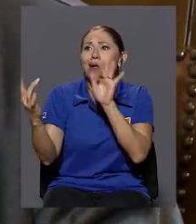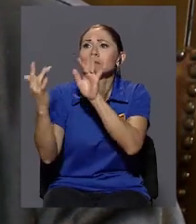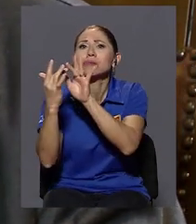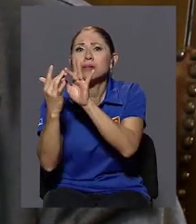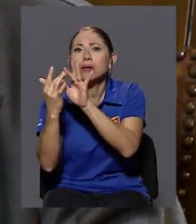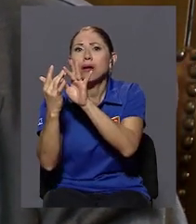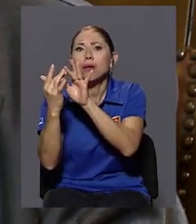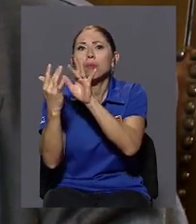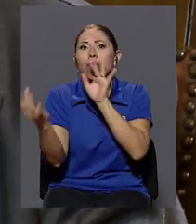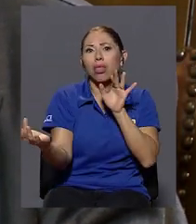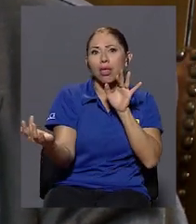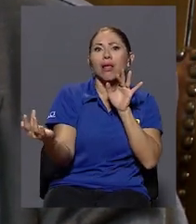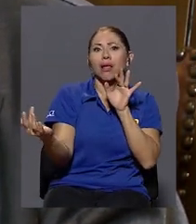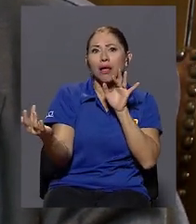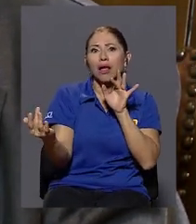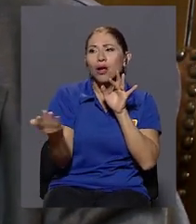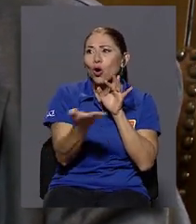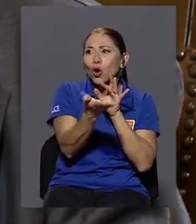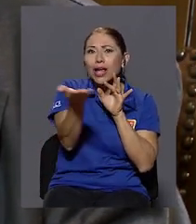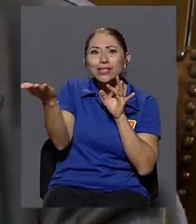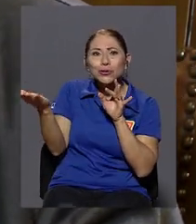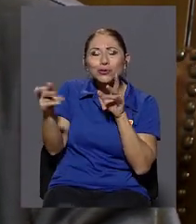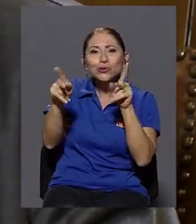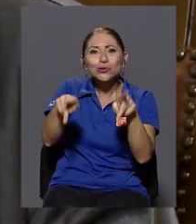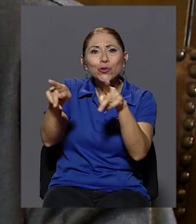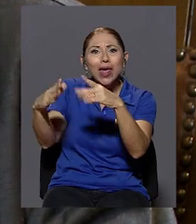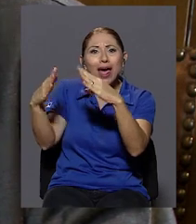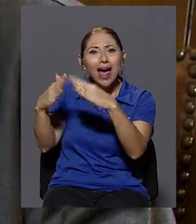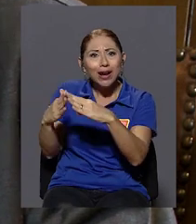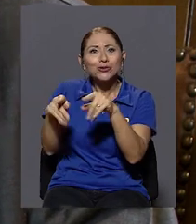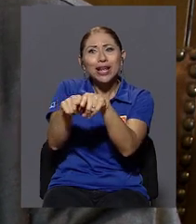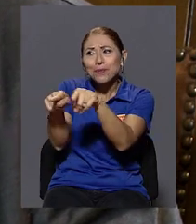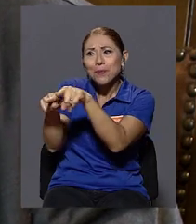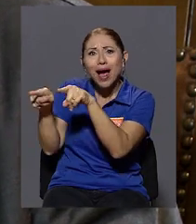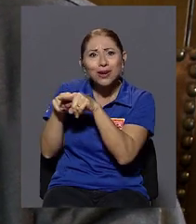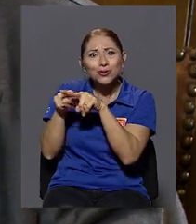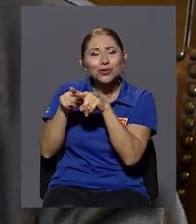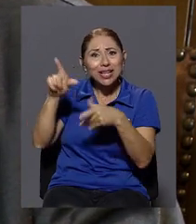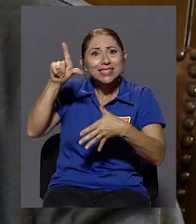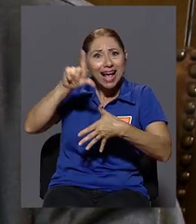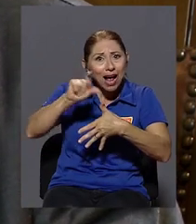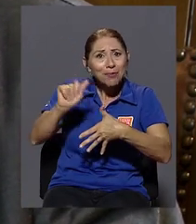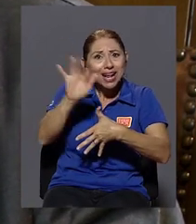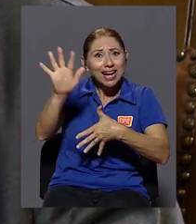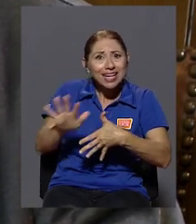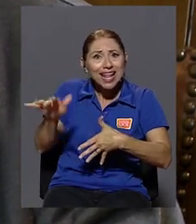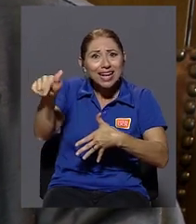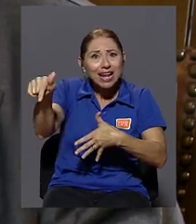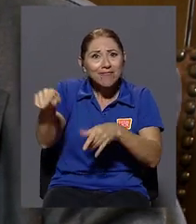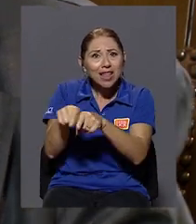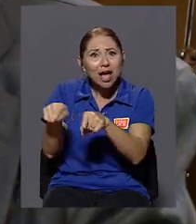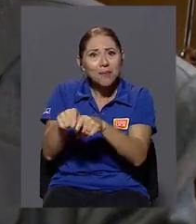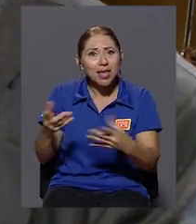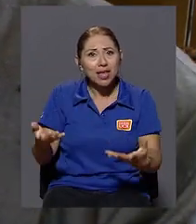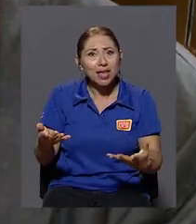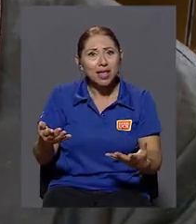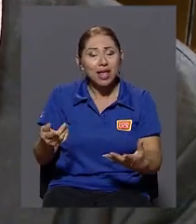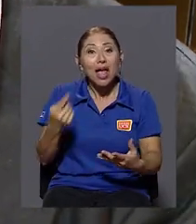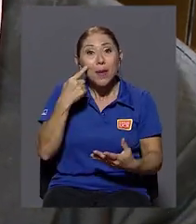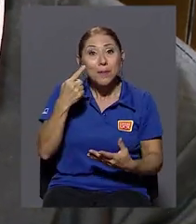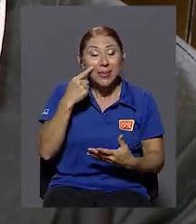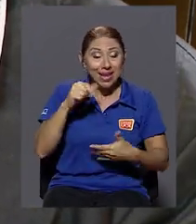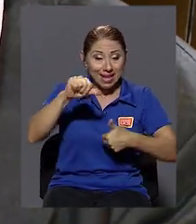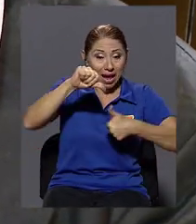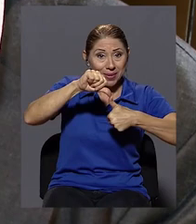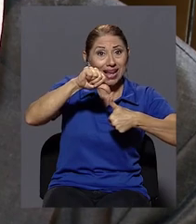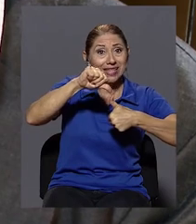desconectados con esos ciudadanos, hermanos que están en América Latina y el Caribe también. Fíjate que hay muy poco vínculo